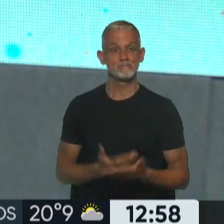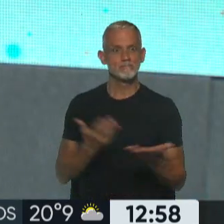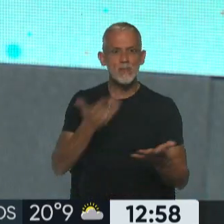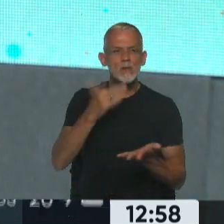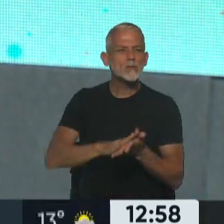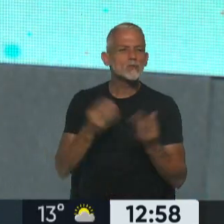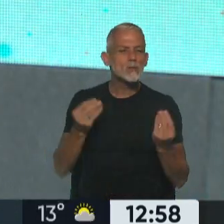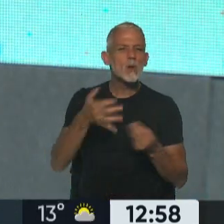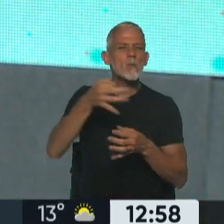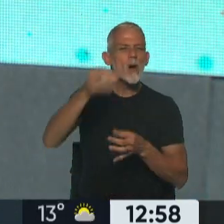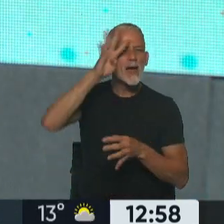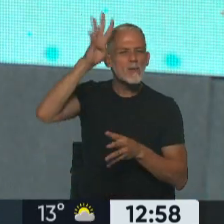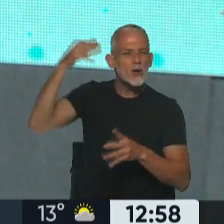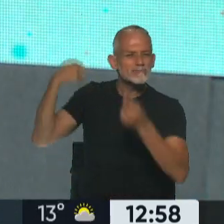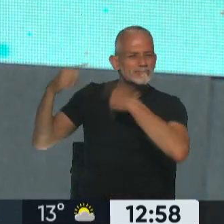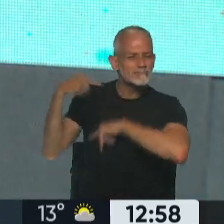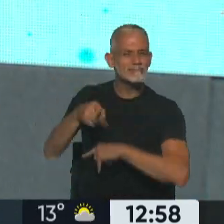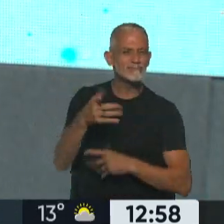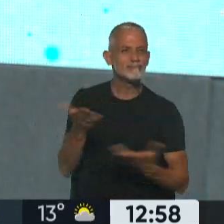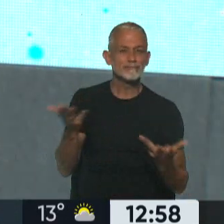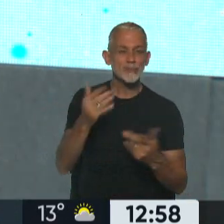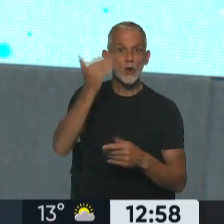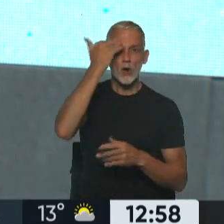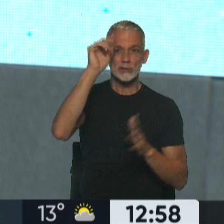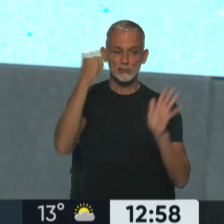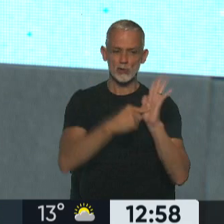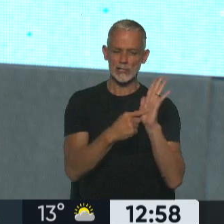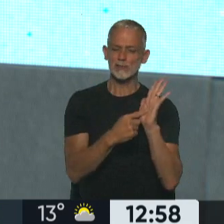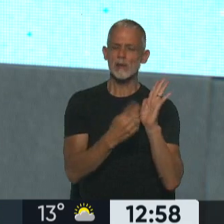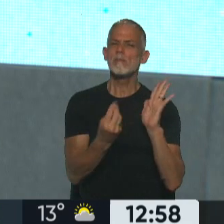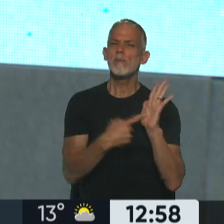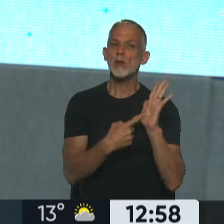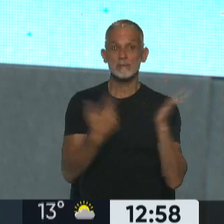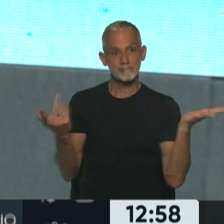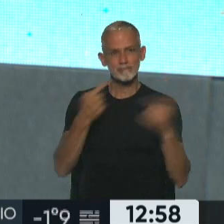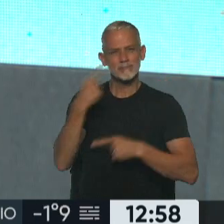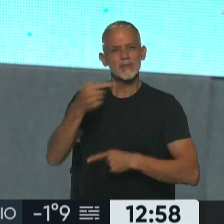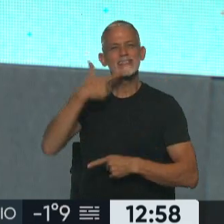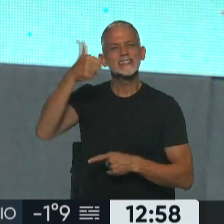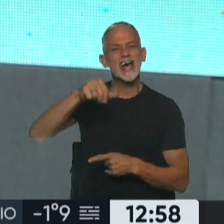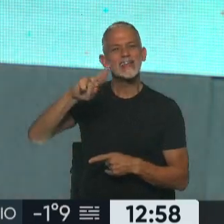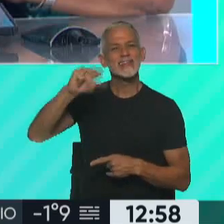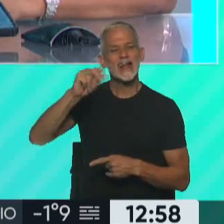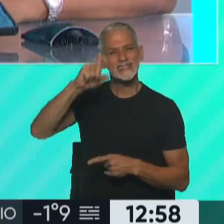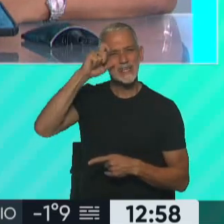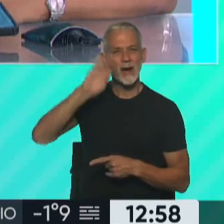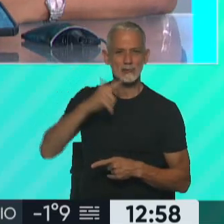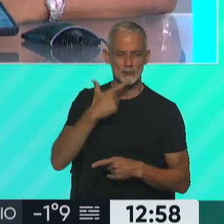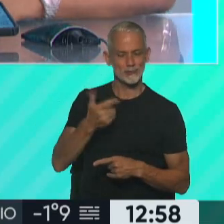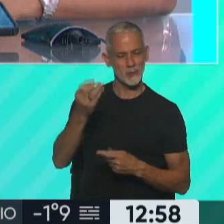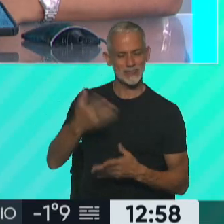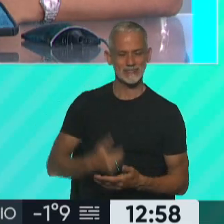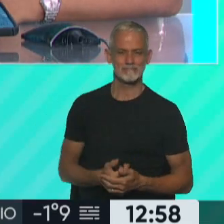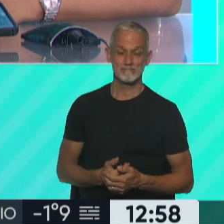Hablamos ahora de los pueblos indígenas de nuestro país, hablamos de la Constitución Nacional. ¿Por qué? Se lo preguntamos a Sandra Ceballos. ¿Qué tal, Sandra? Buen comienzo Hola, de ¿qué año.